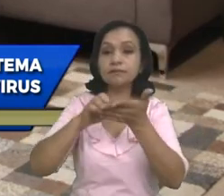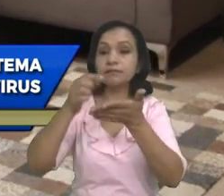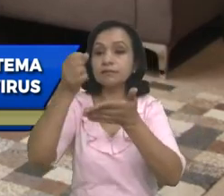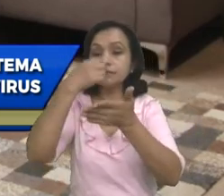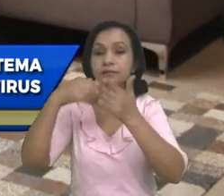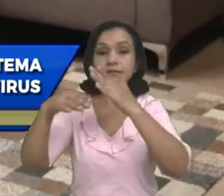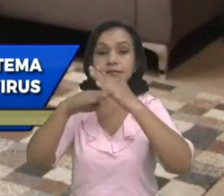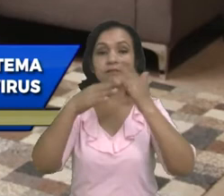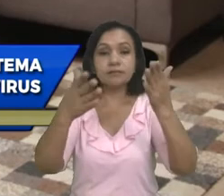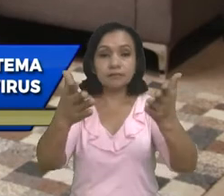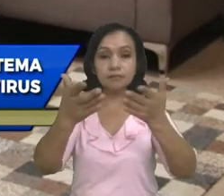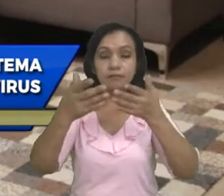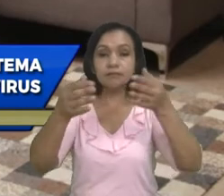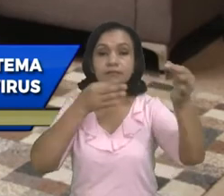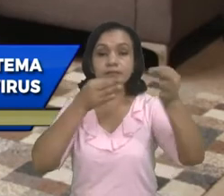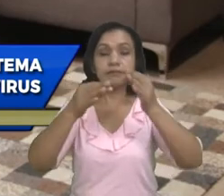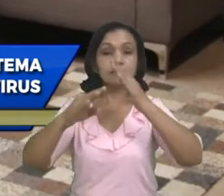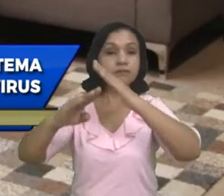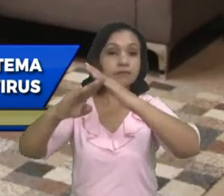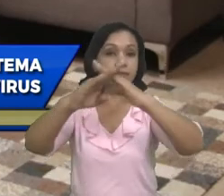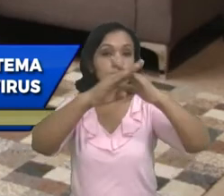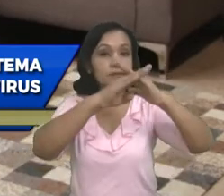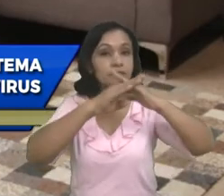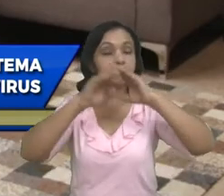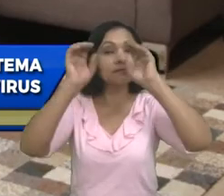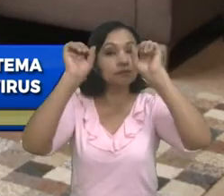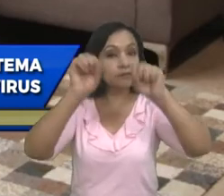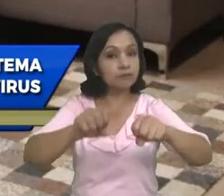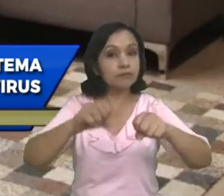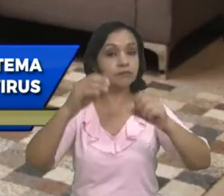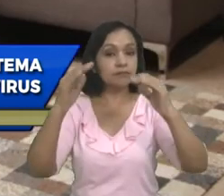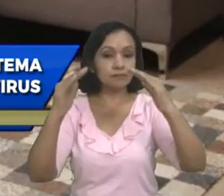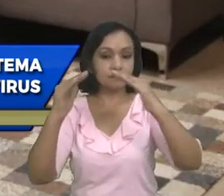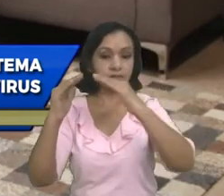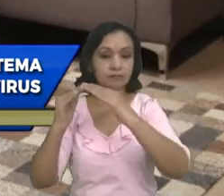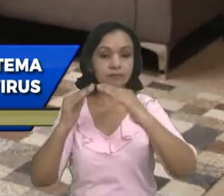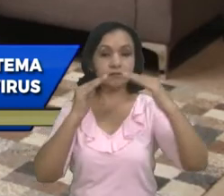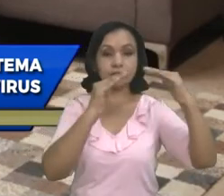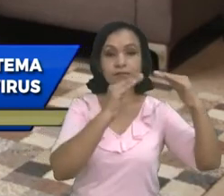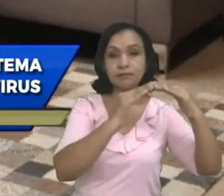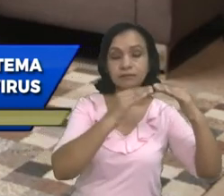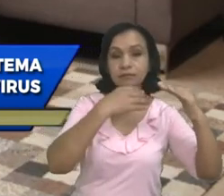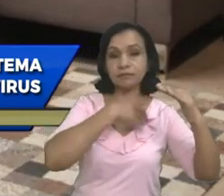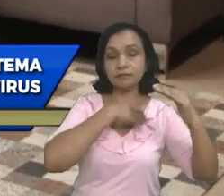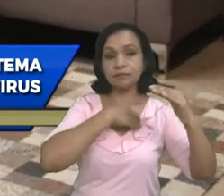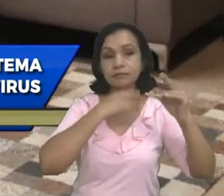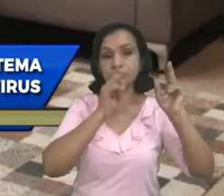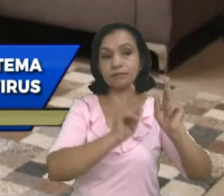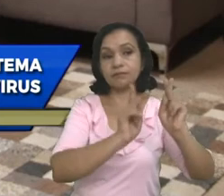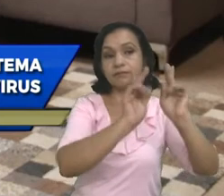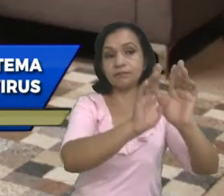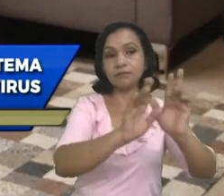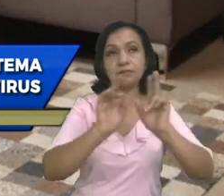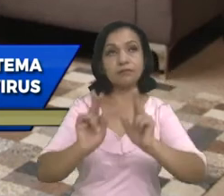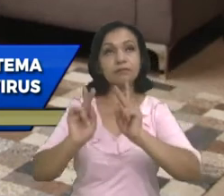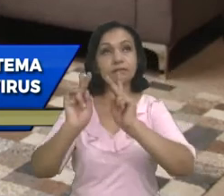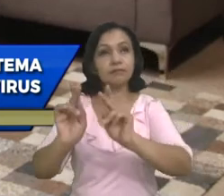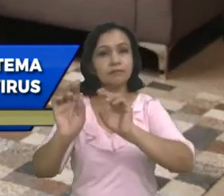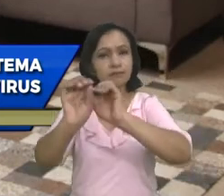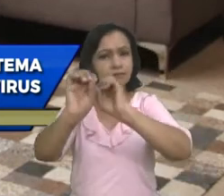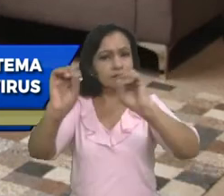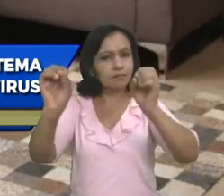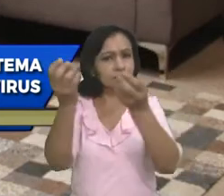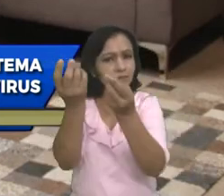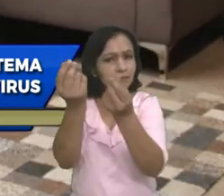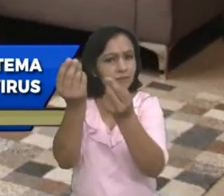nuestra audiencia métodos preventivos que podemos tener acciones en nuestro hogar algunas a nivel individual y que no requieren de inversión